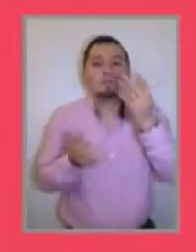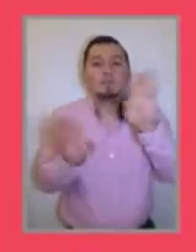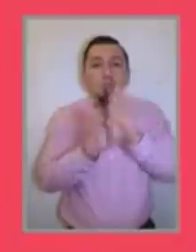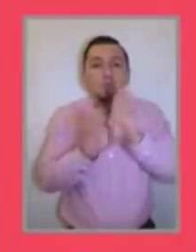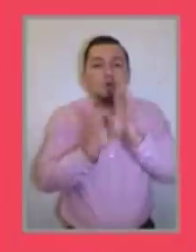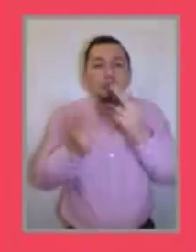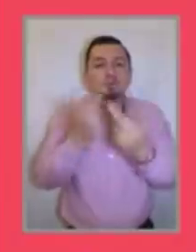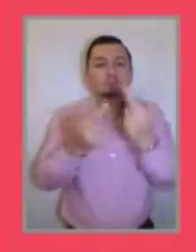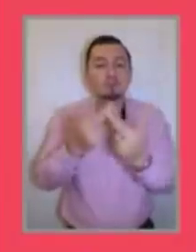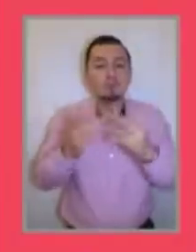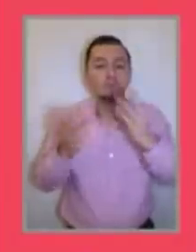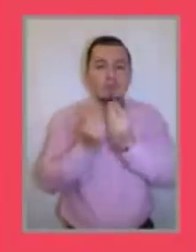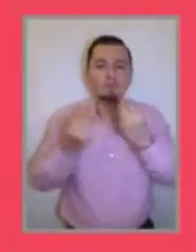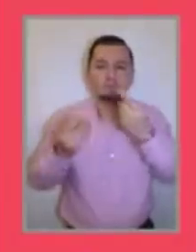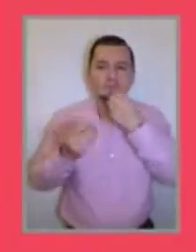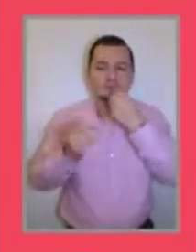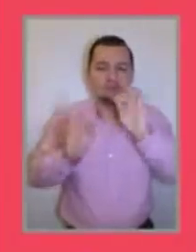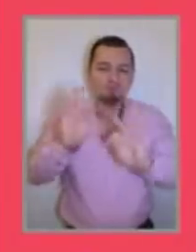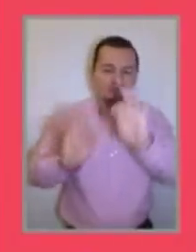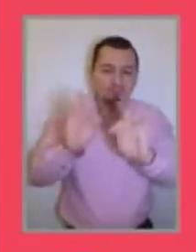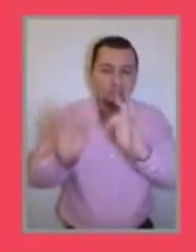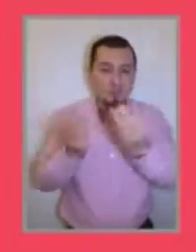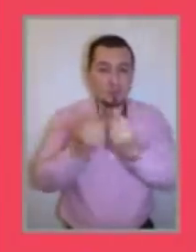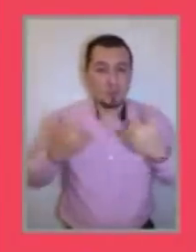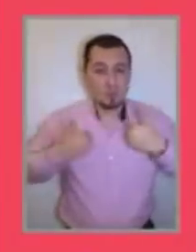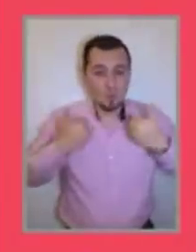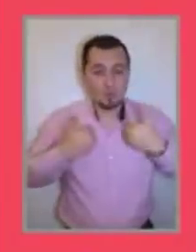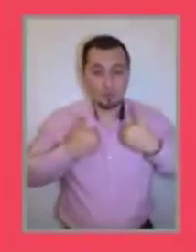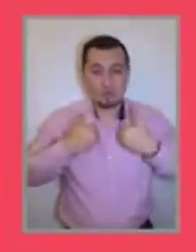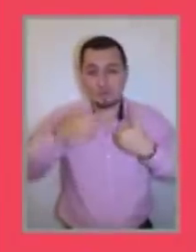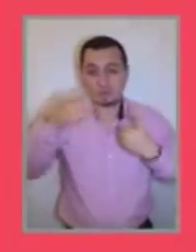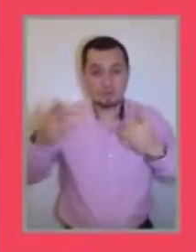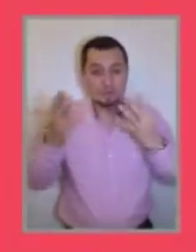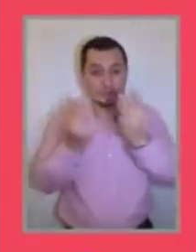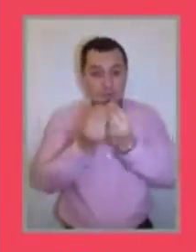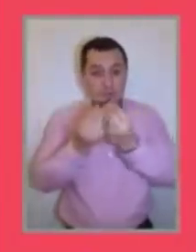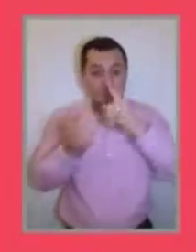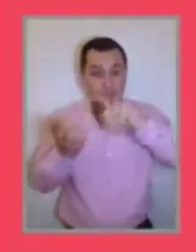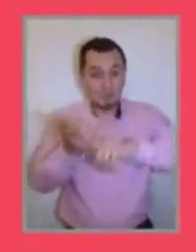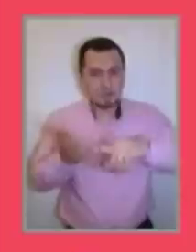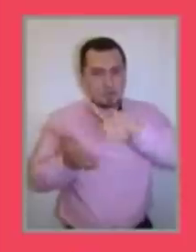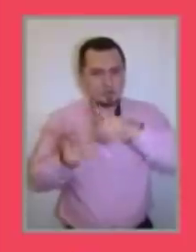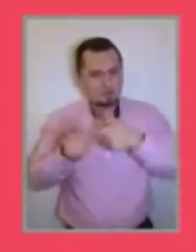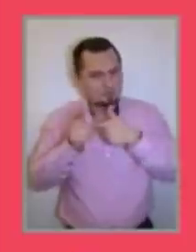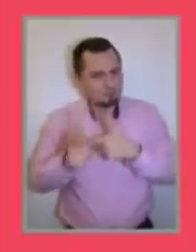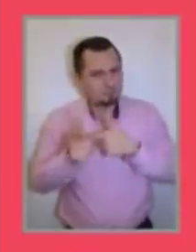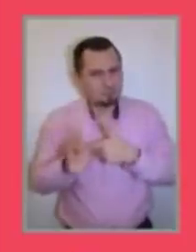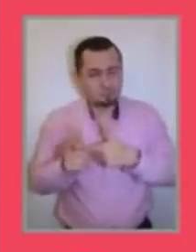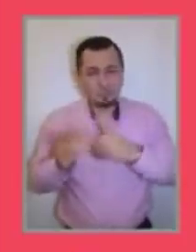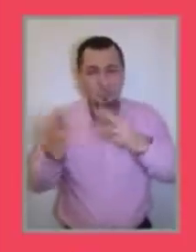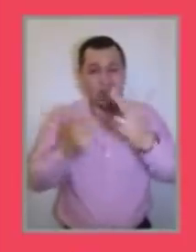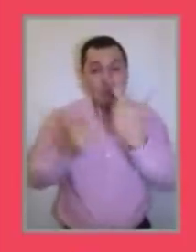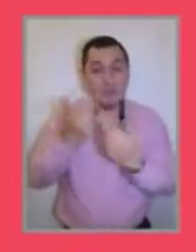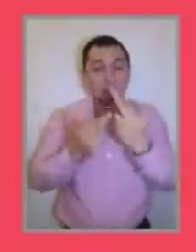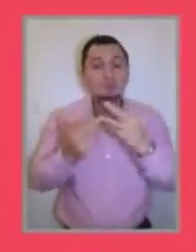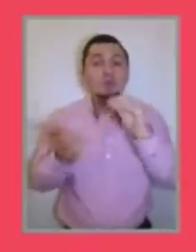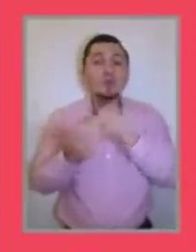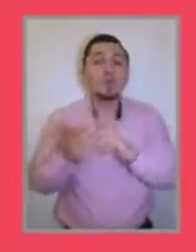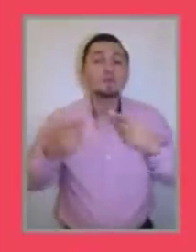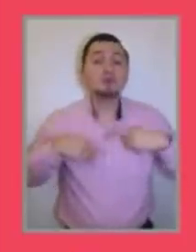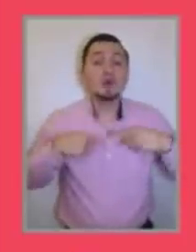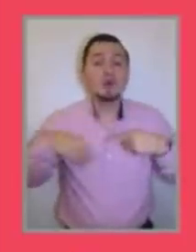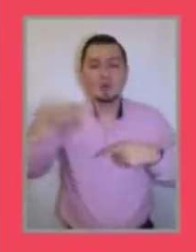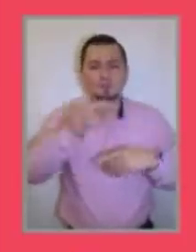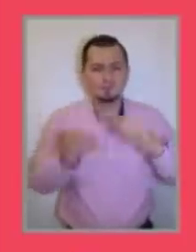de formación de nuestros niños y nuestros jóvenes. Y entonces estamos asumiendo este regreso a la presencialidad con